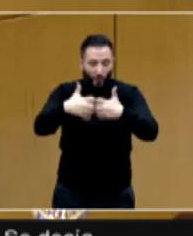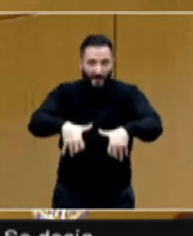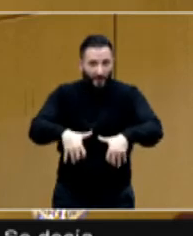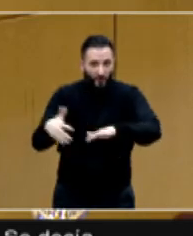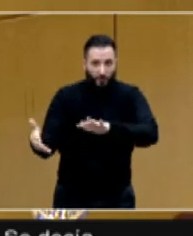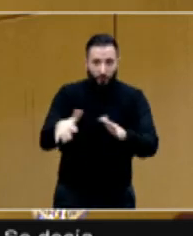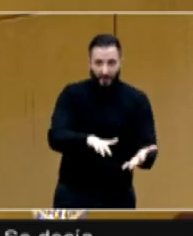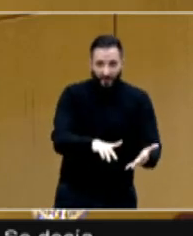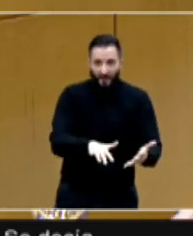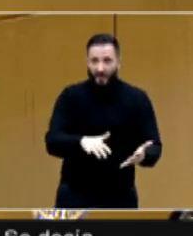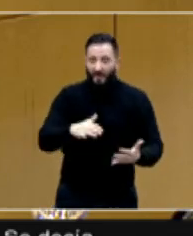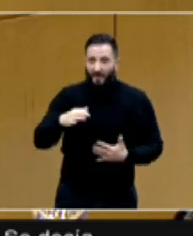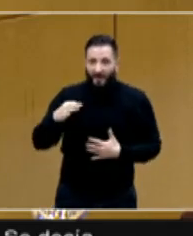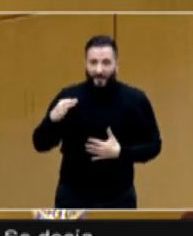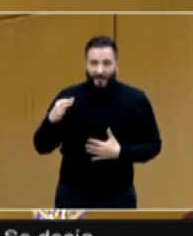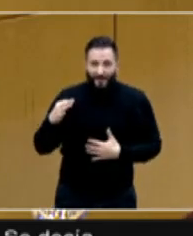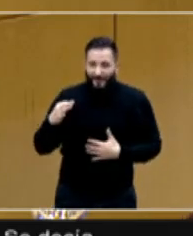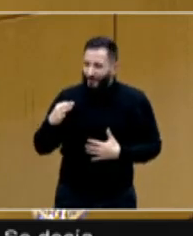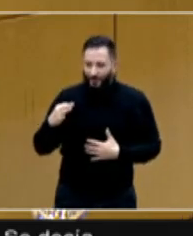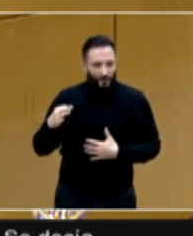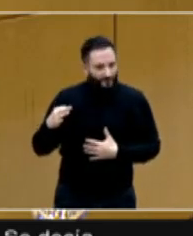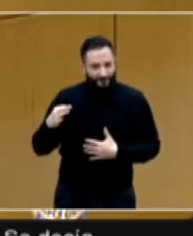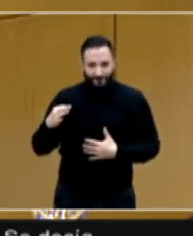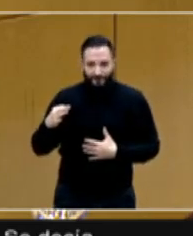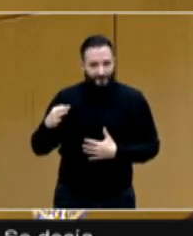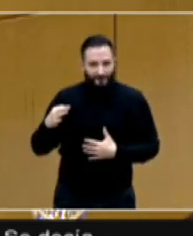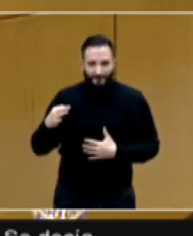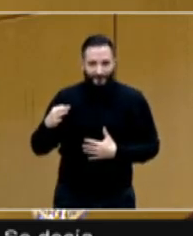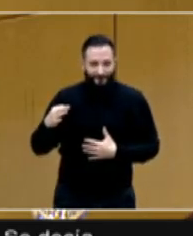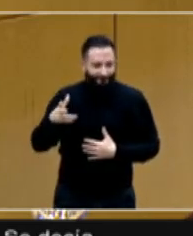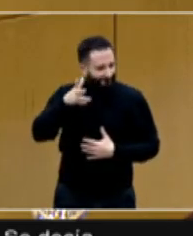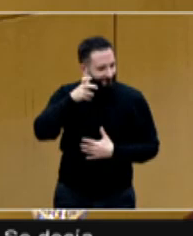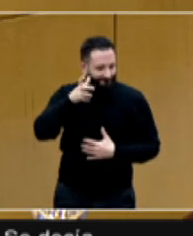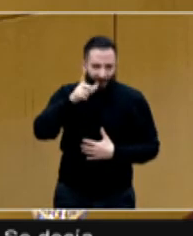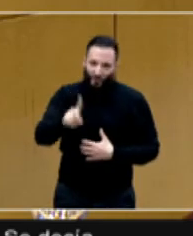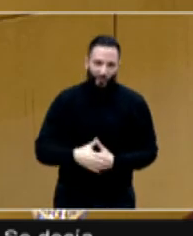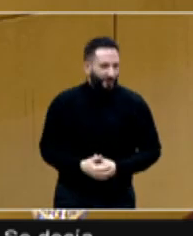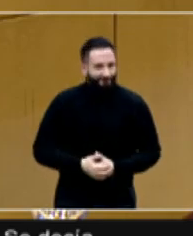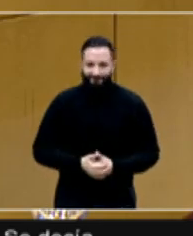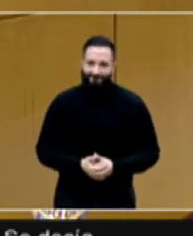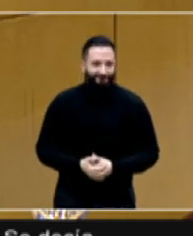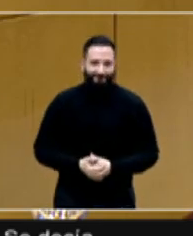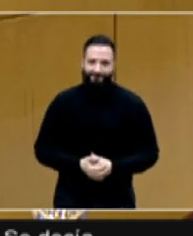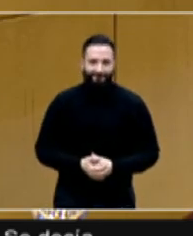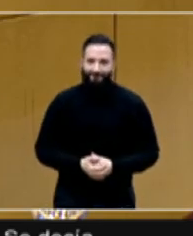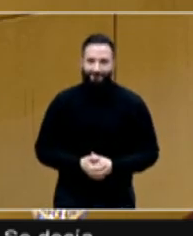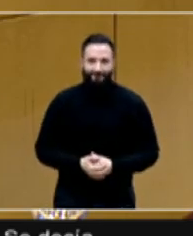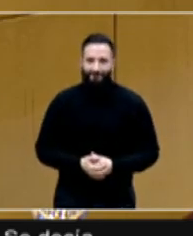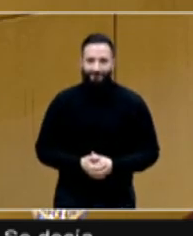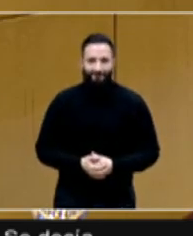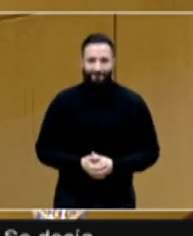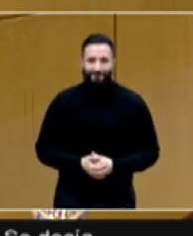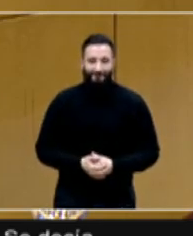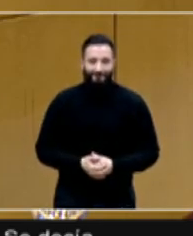no este el propio título de esta jornada más de un año tal nos permite mirar ya tenemos ya un acervo de experiencia para saber por dónde van las cosas